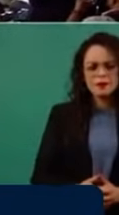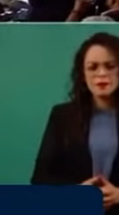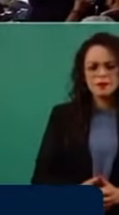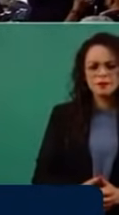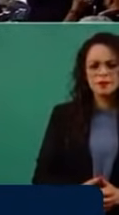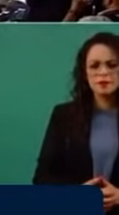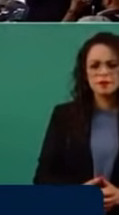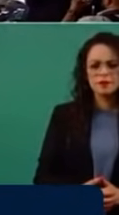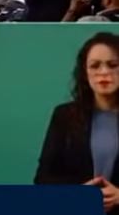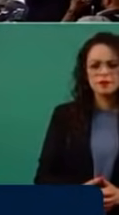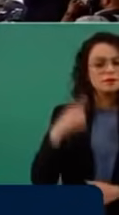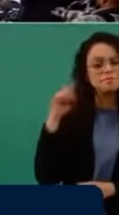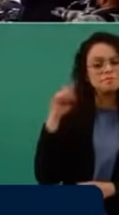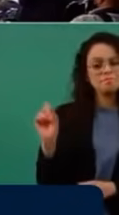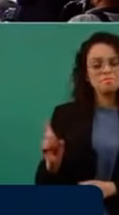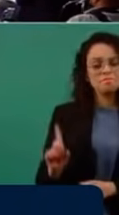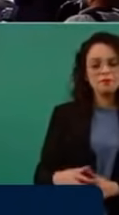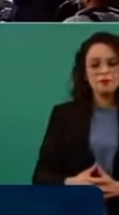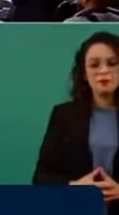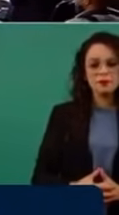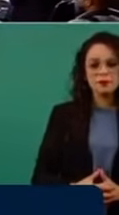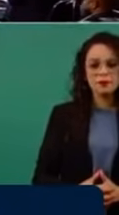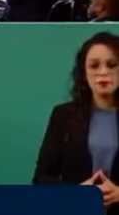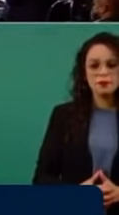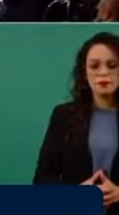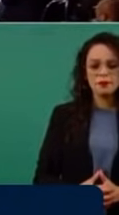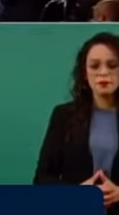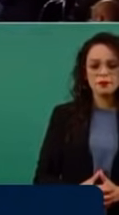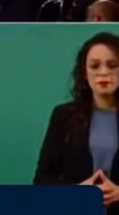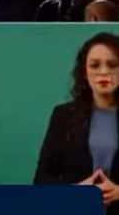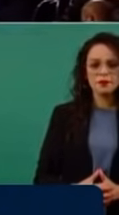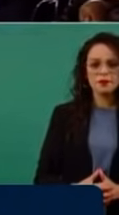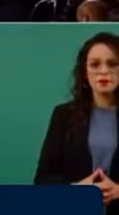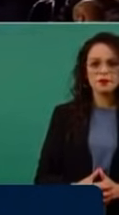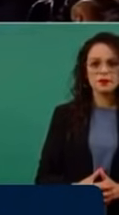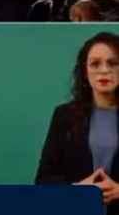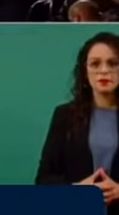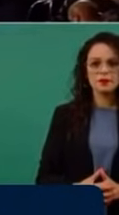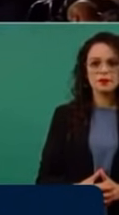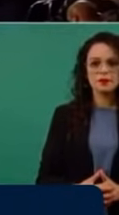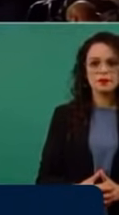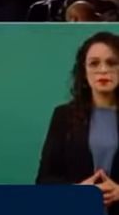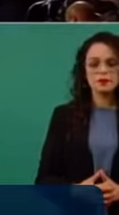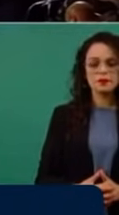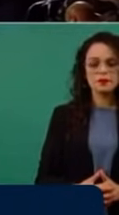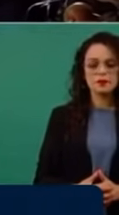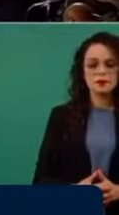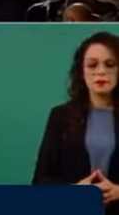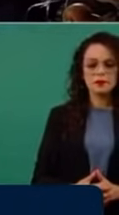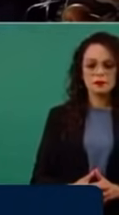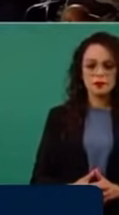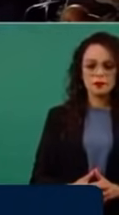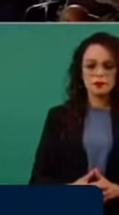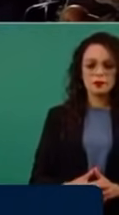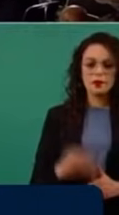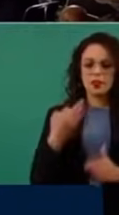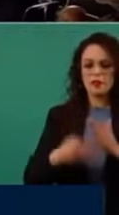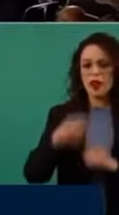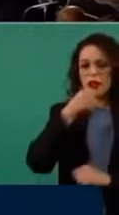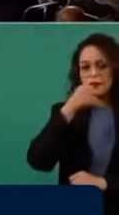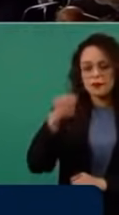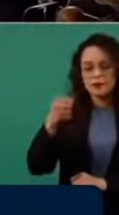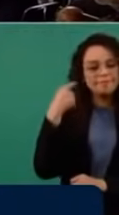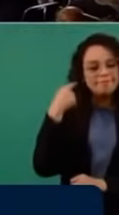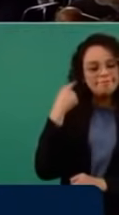asimilar, cosas positivas, y una de esas es la mañanera, porque la mañanera en el presidente encontramos un informe